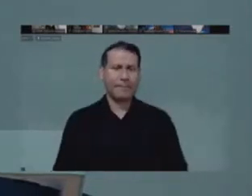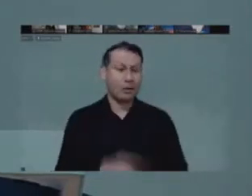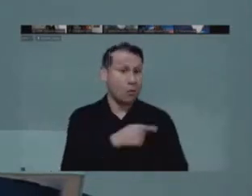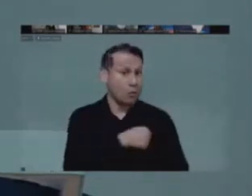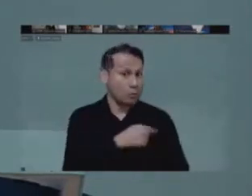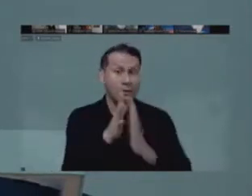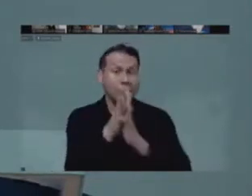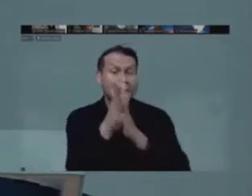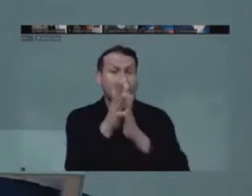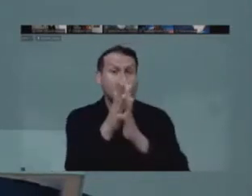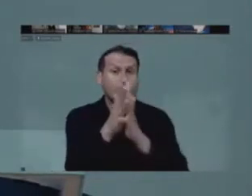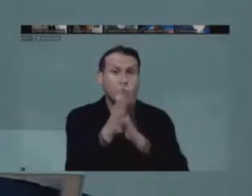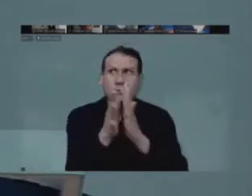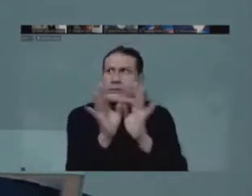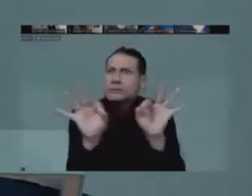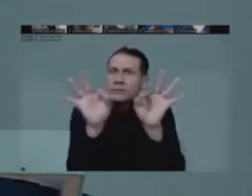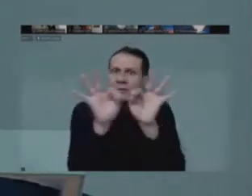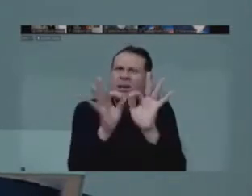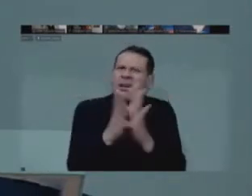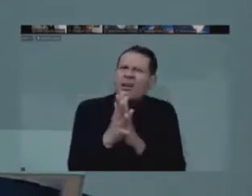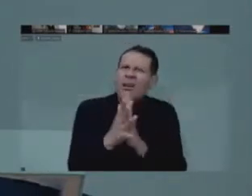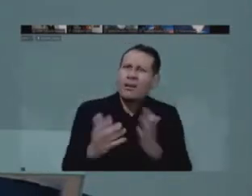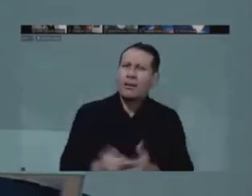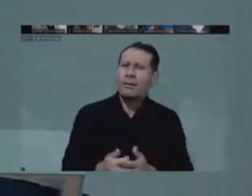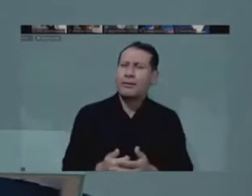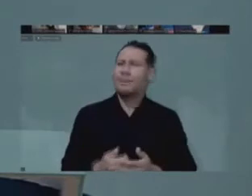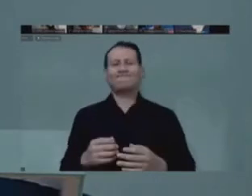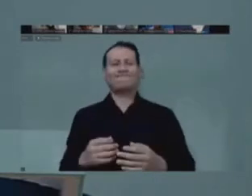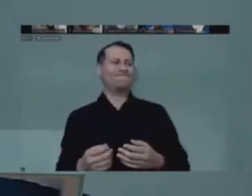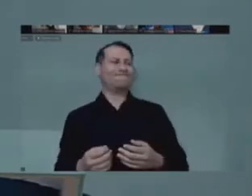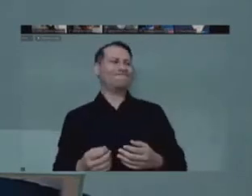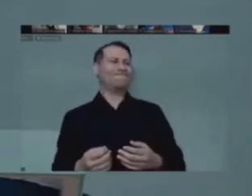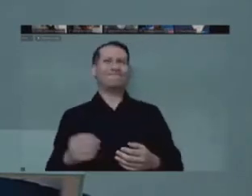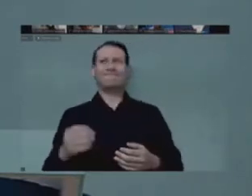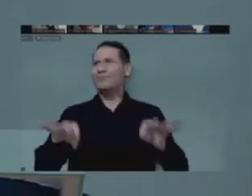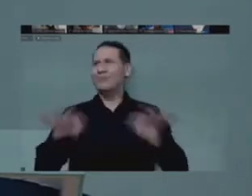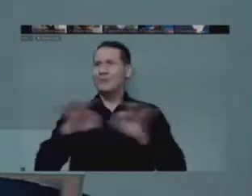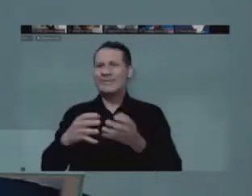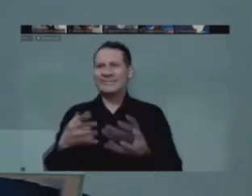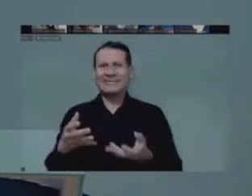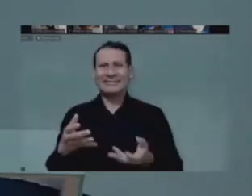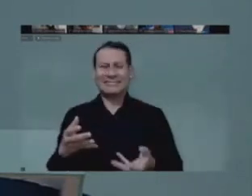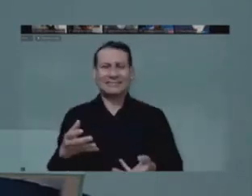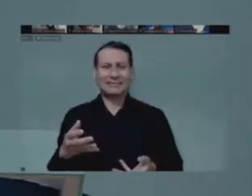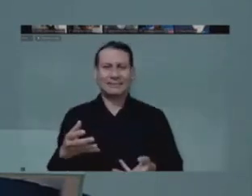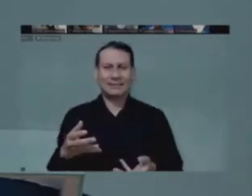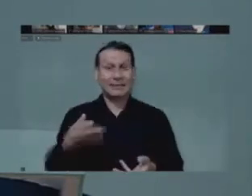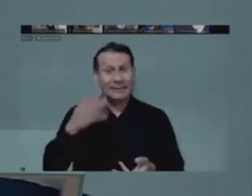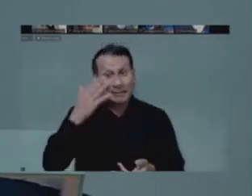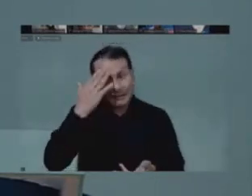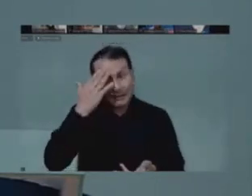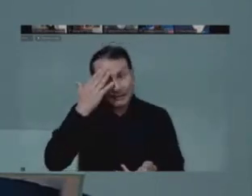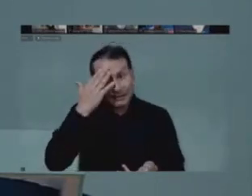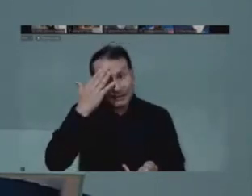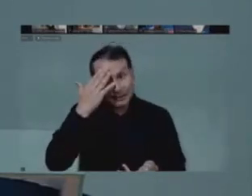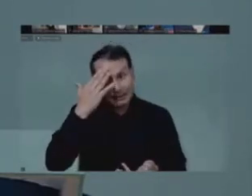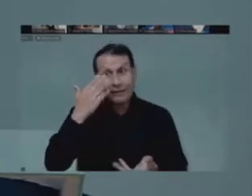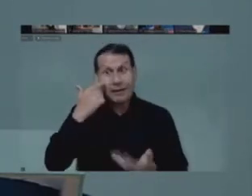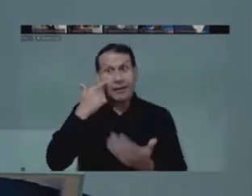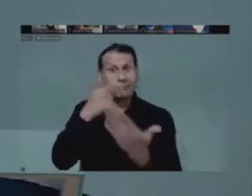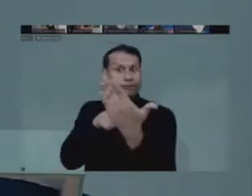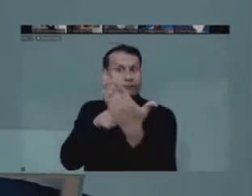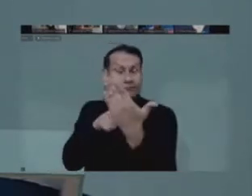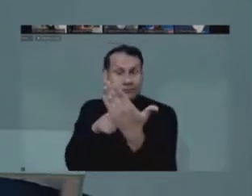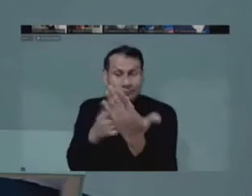tener el espectro, queda muy en evidencia con lo que nos explicas, el rol del espectro, ¿no?, en la transformación digital.